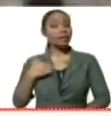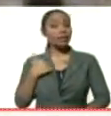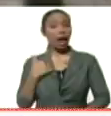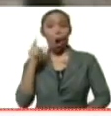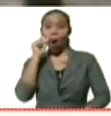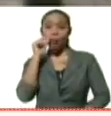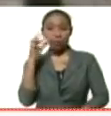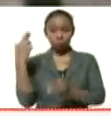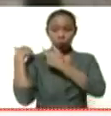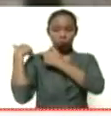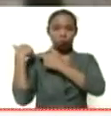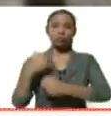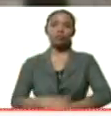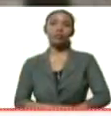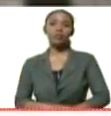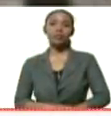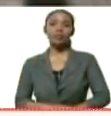Fernández.